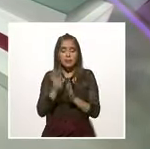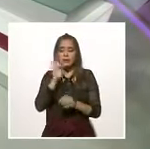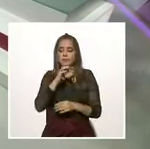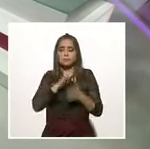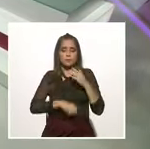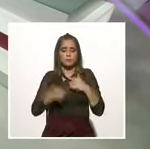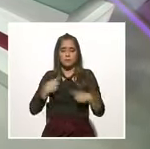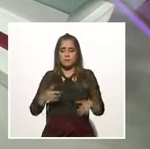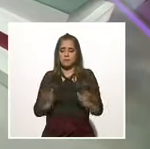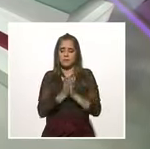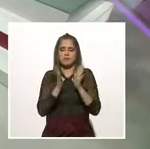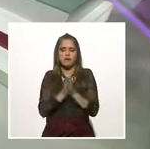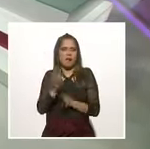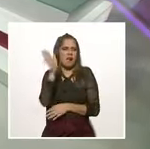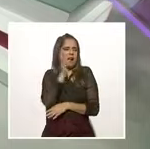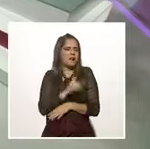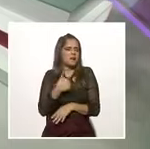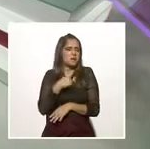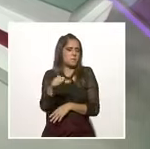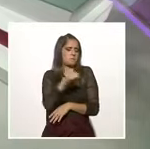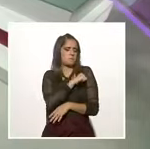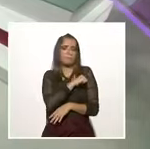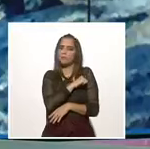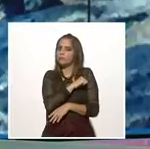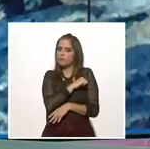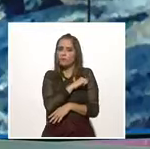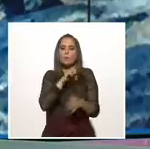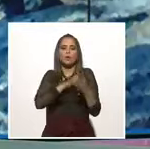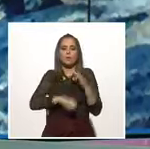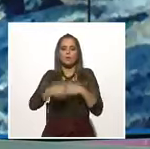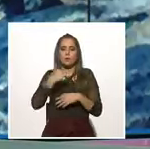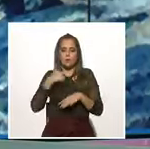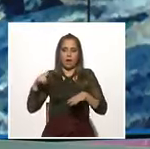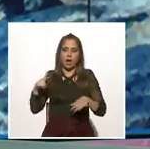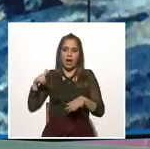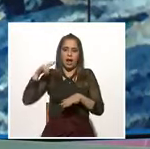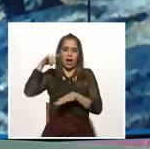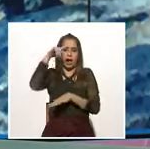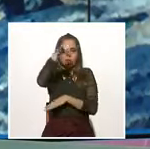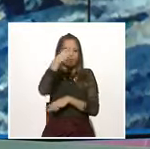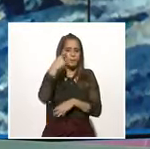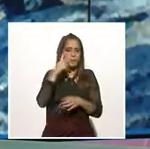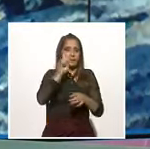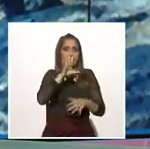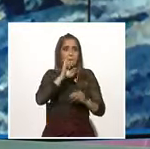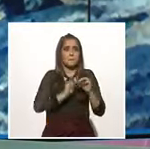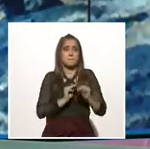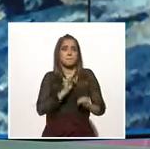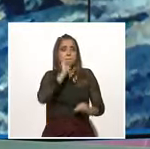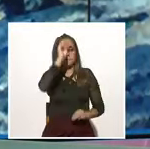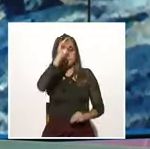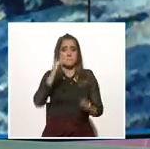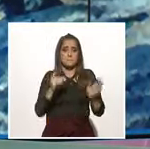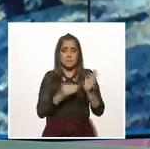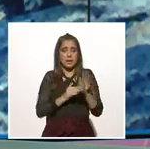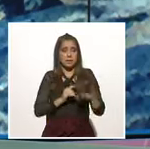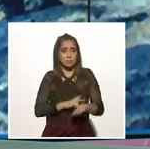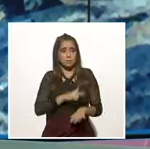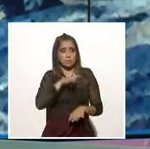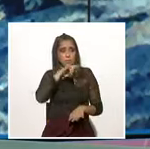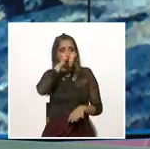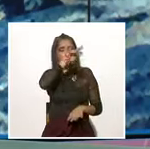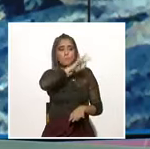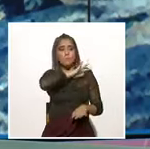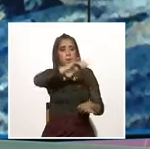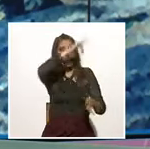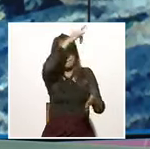es individual. Yo hago la analogía con la industria de la aviación. Un avión que vuela a 35 mil pies de altura tiene posibilidades de caer, y